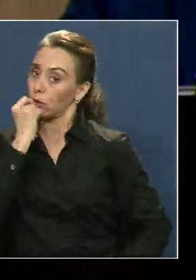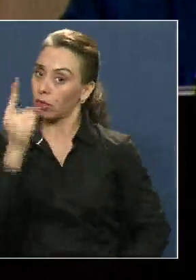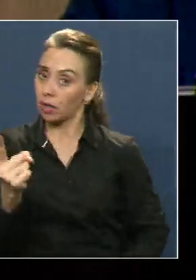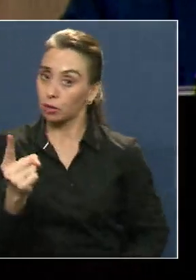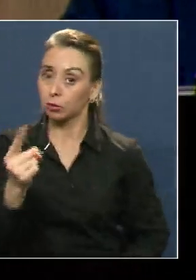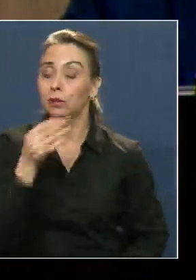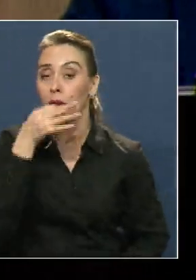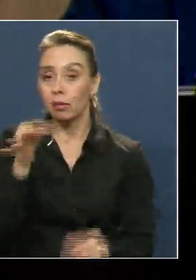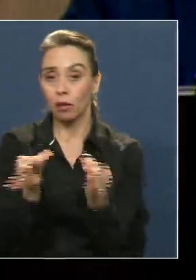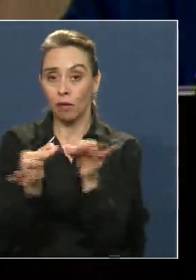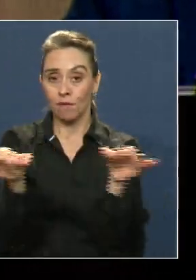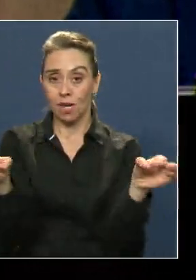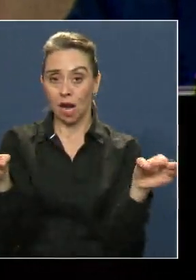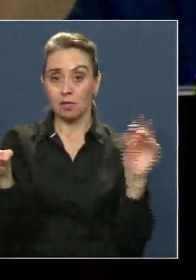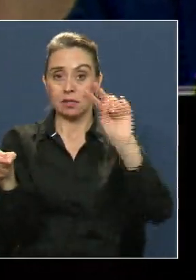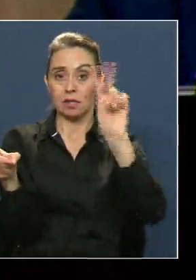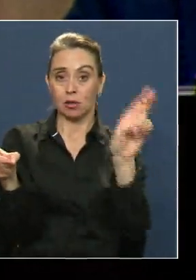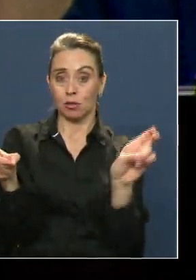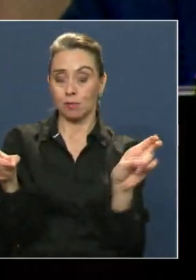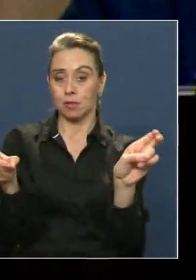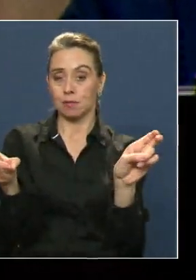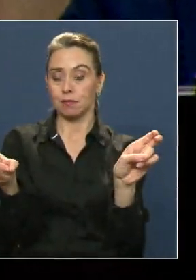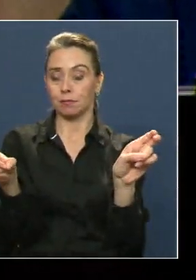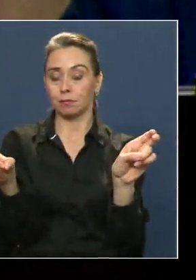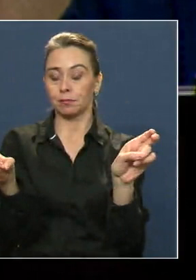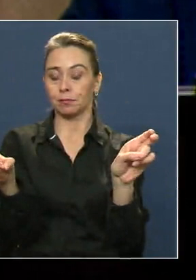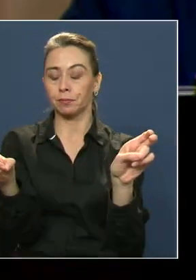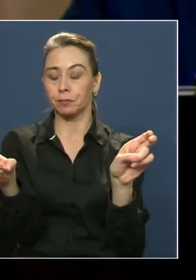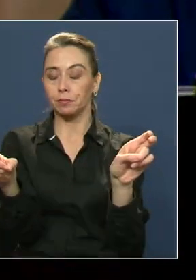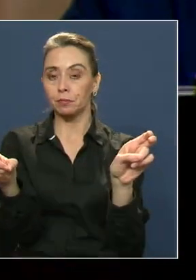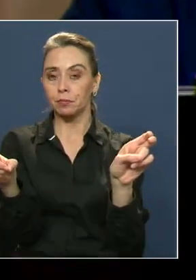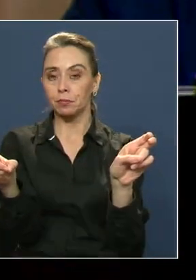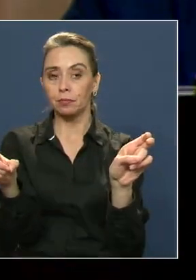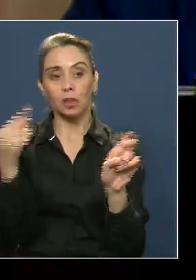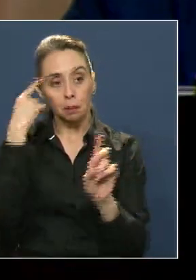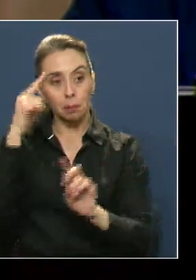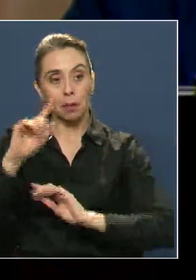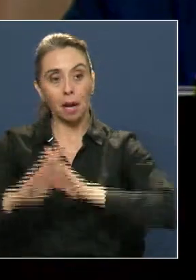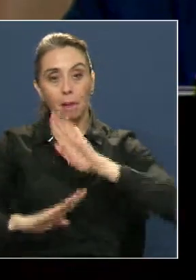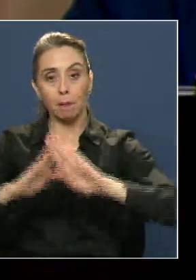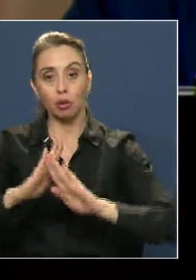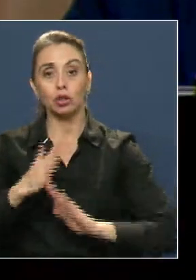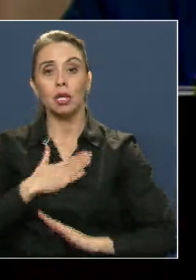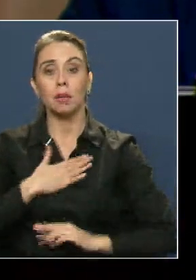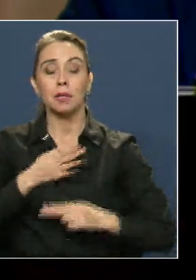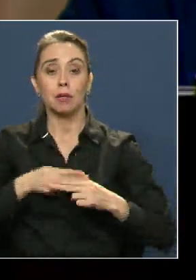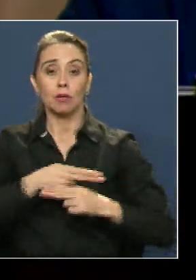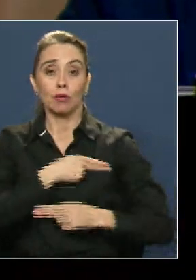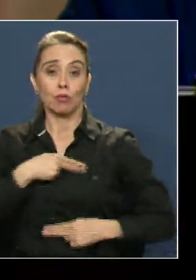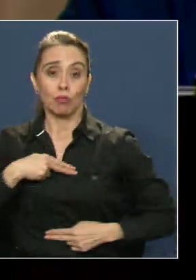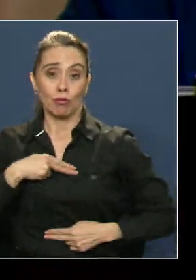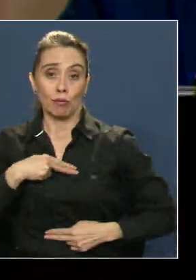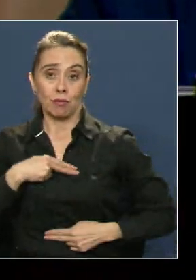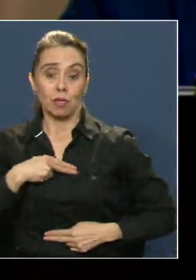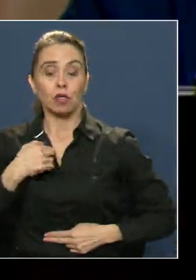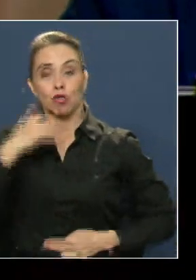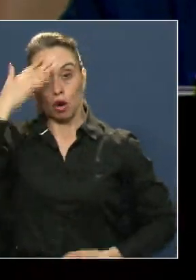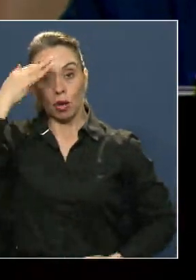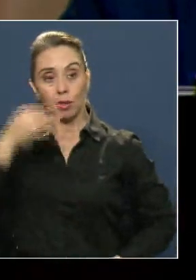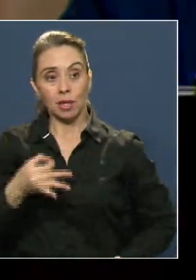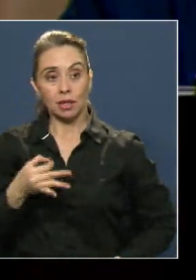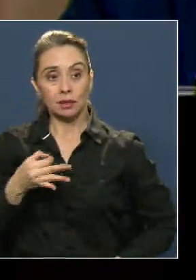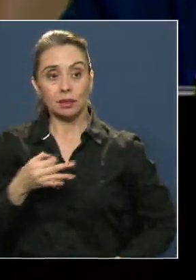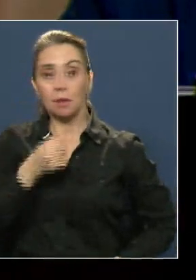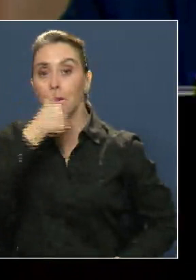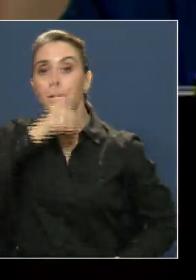Cito, entre comillas, lo siguiente. A fin de proteger mi identidad, he decidido guardar